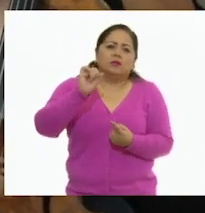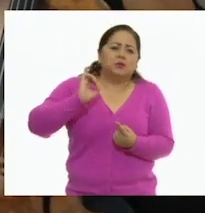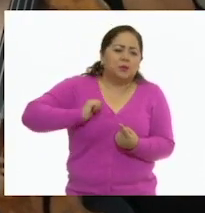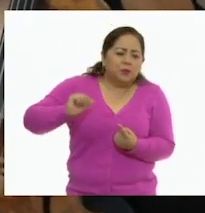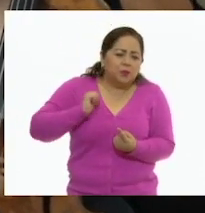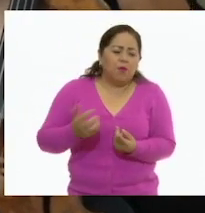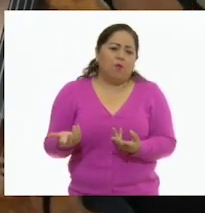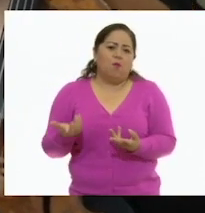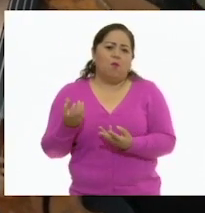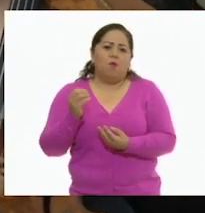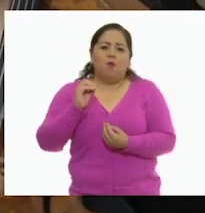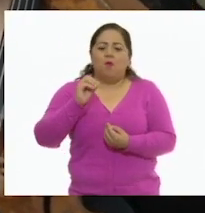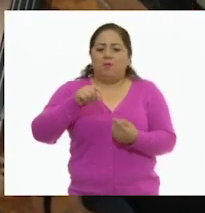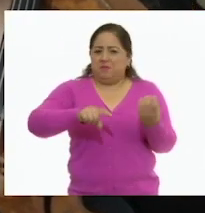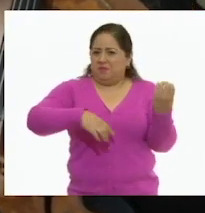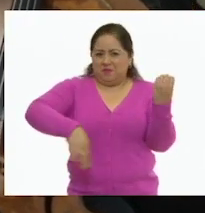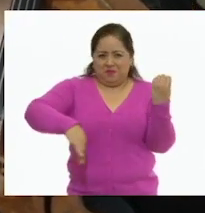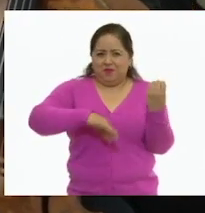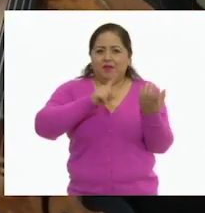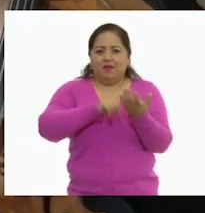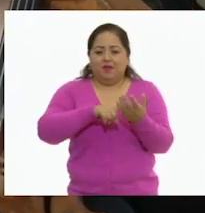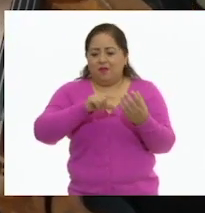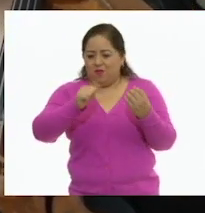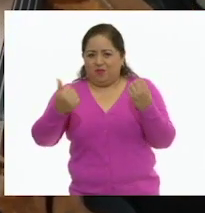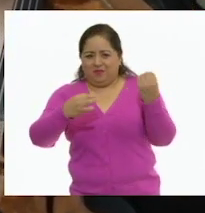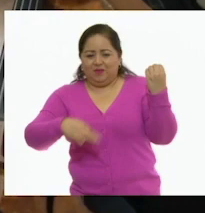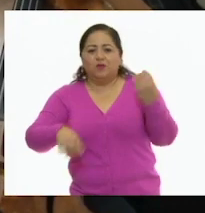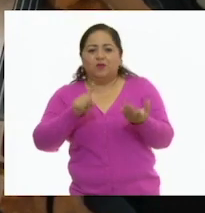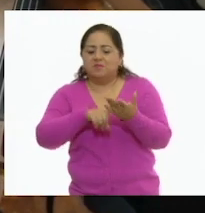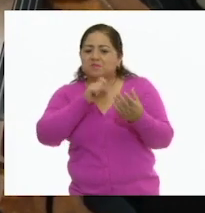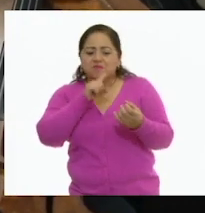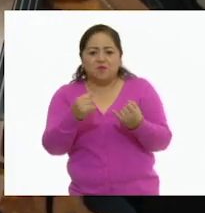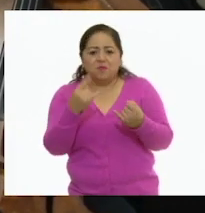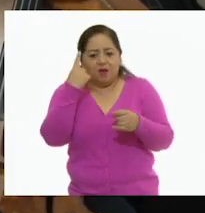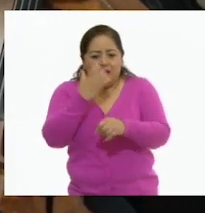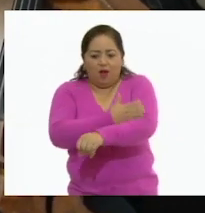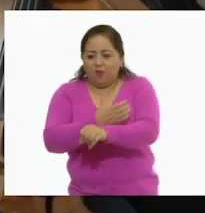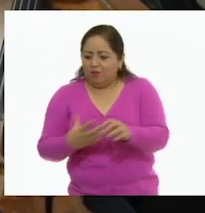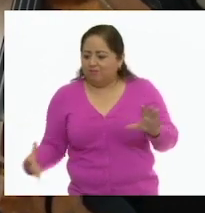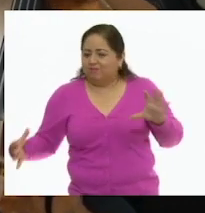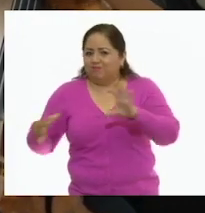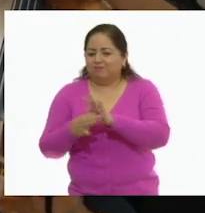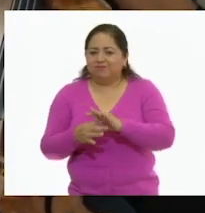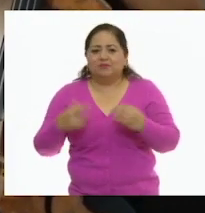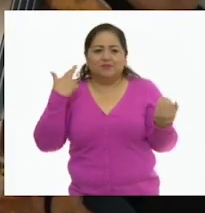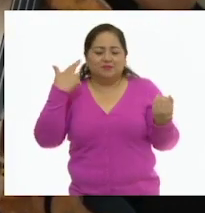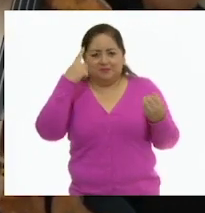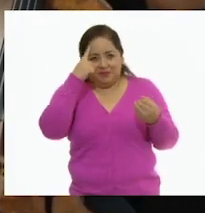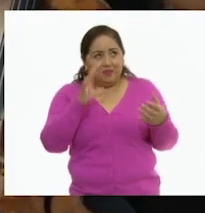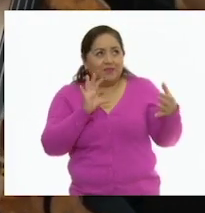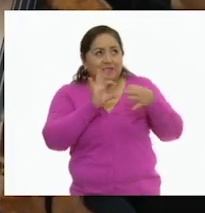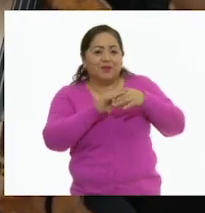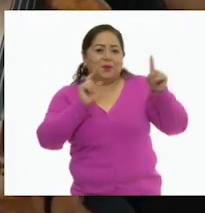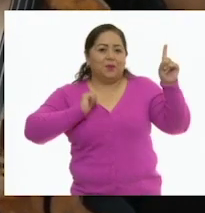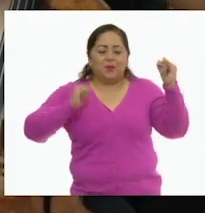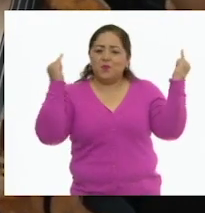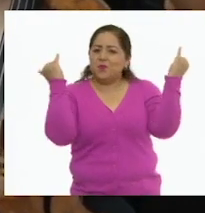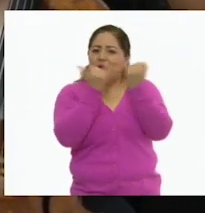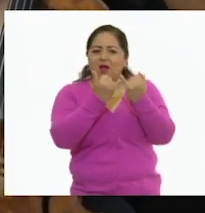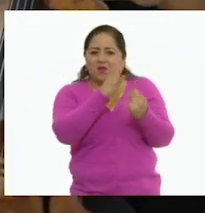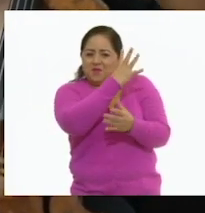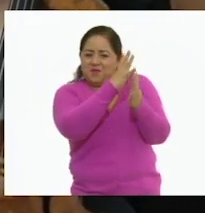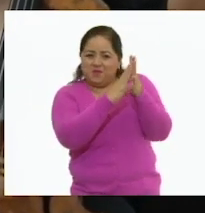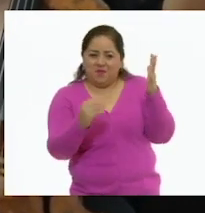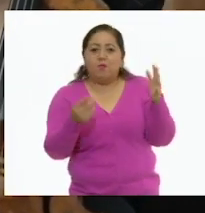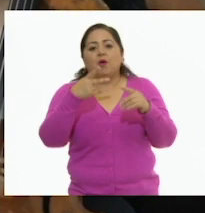seguramente el violonchelo y el contrabajo jugarán un papel de acompañamiento y prácticamente tocarán las mismas notas,